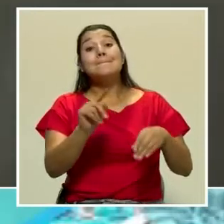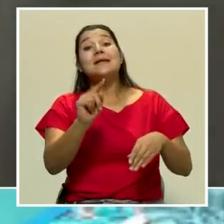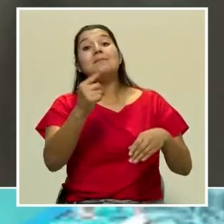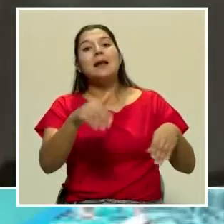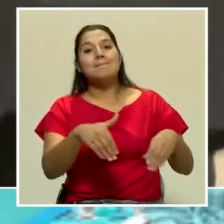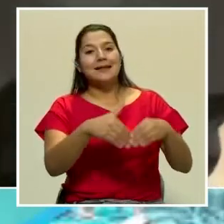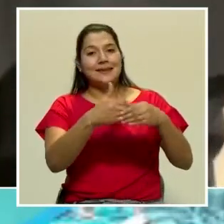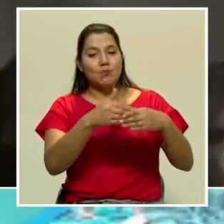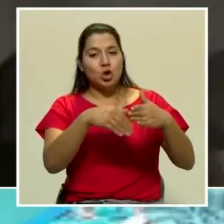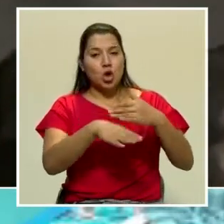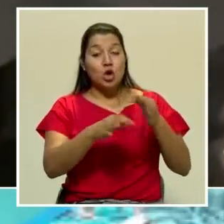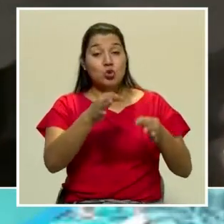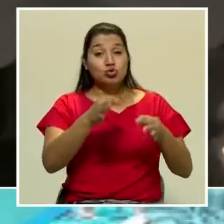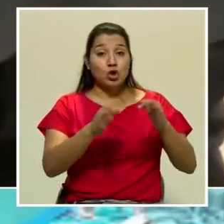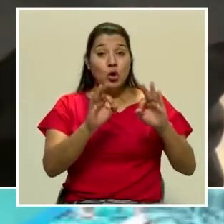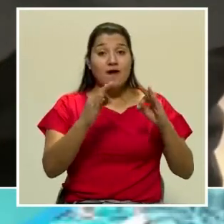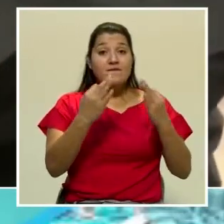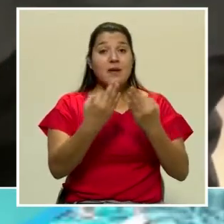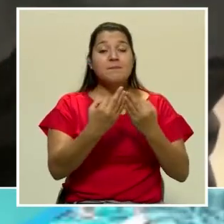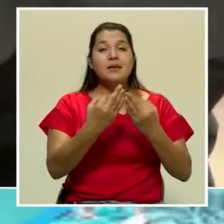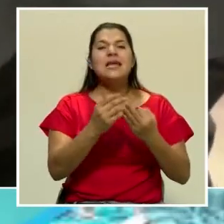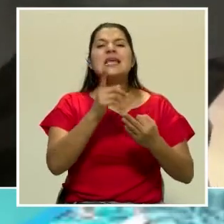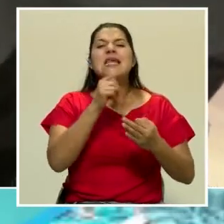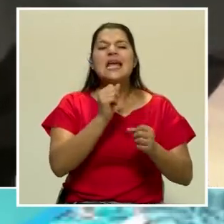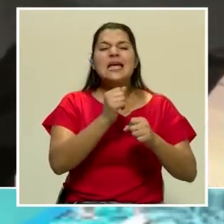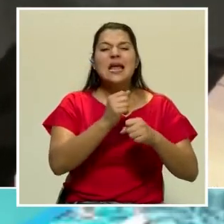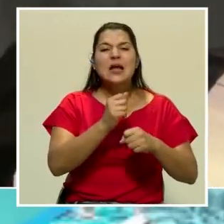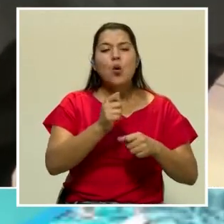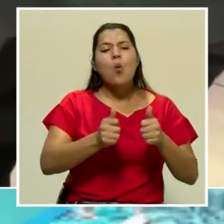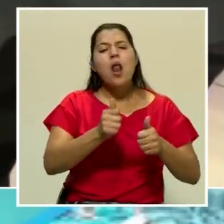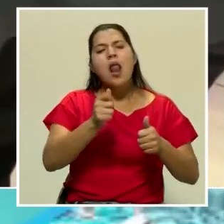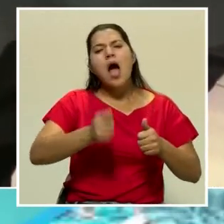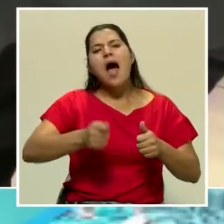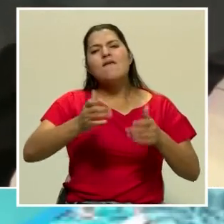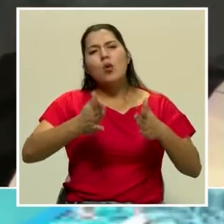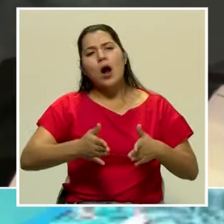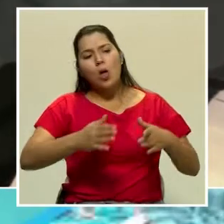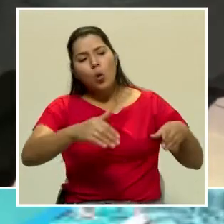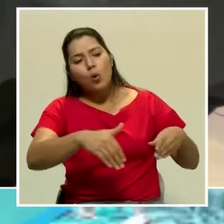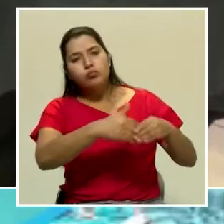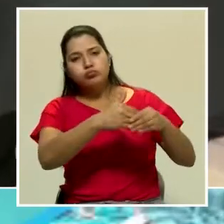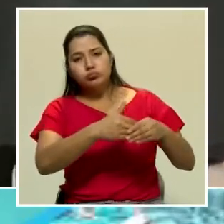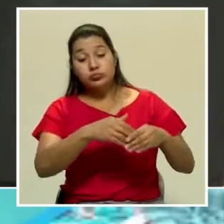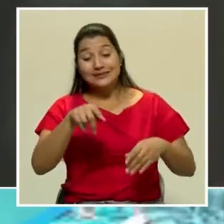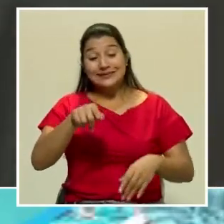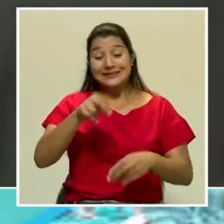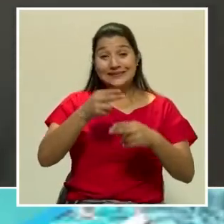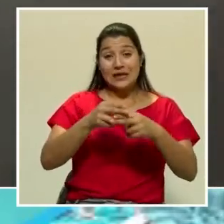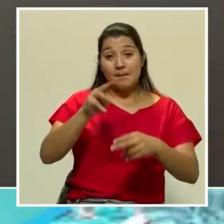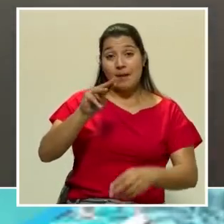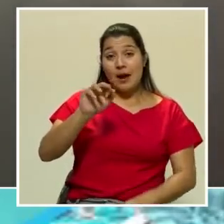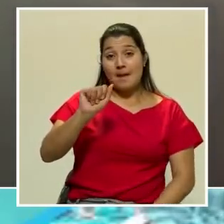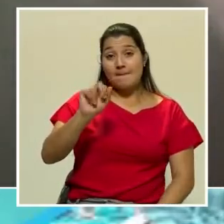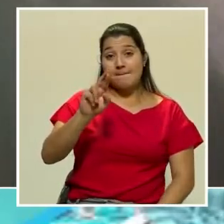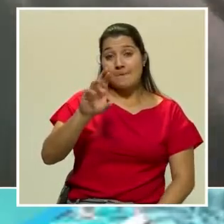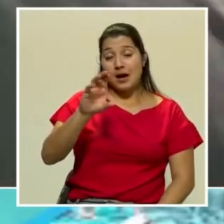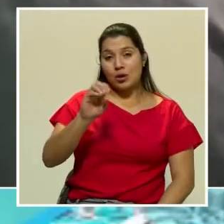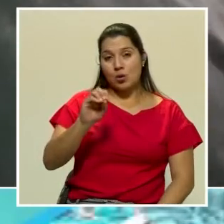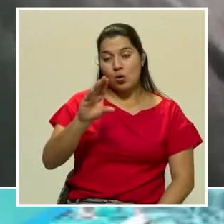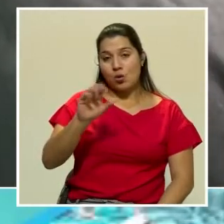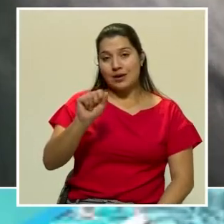familia, fue del abogado Marco Castillo. Él también tuvo algún tipo de